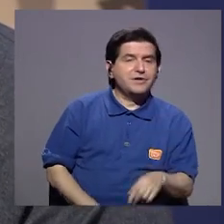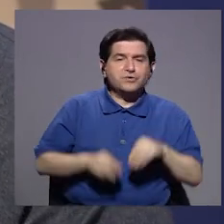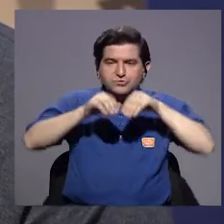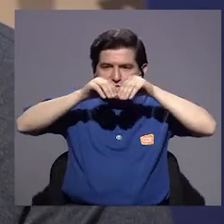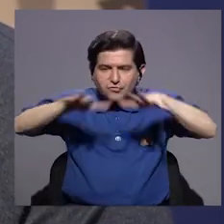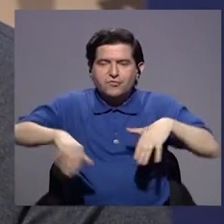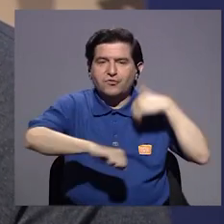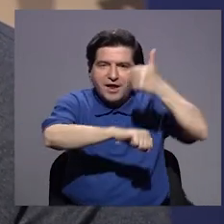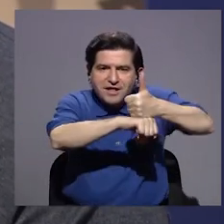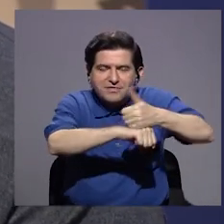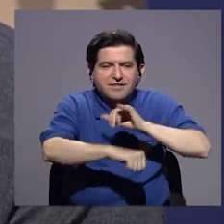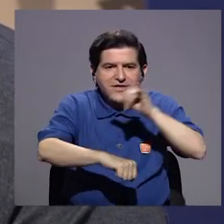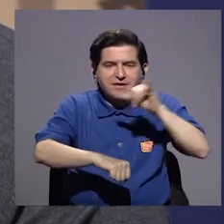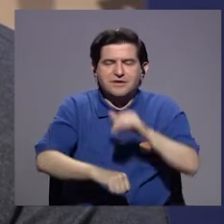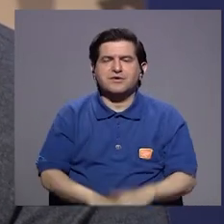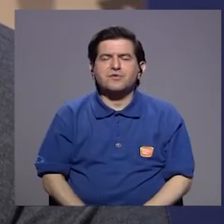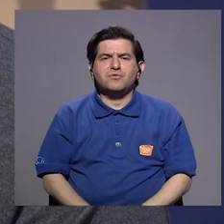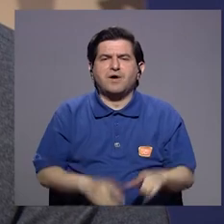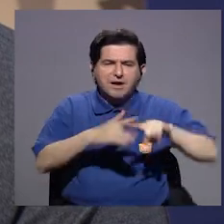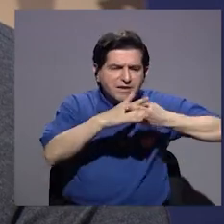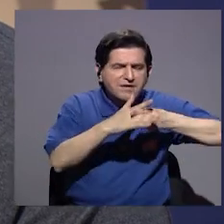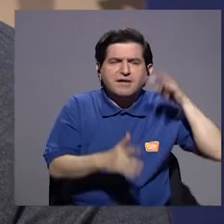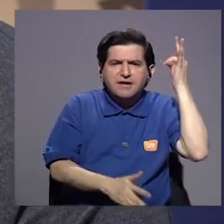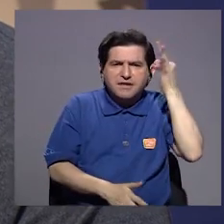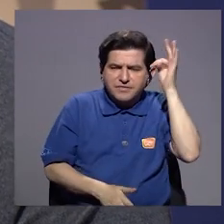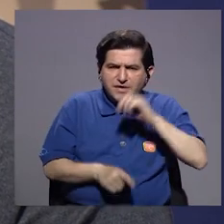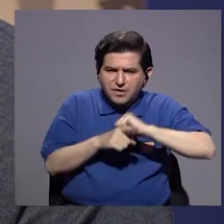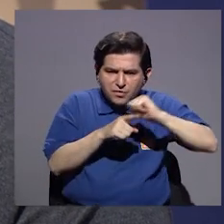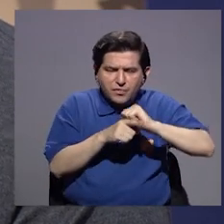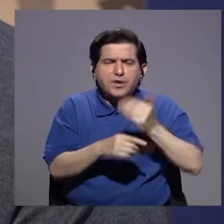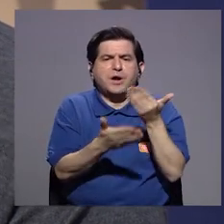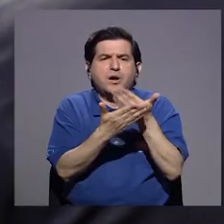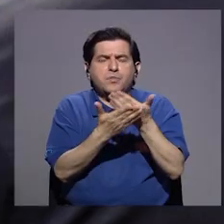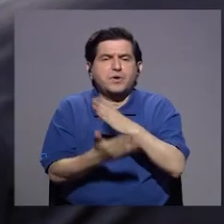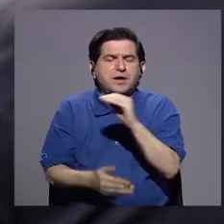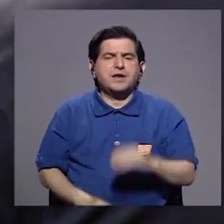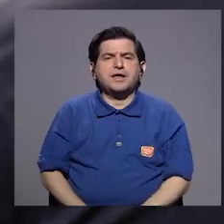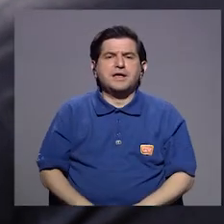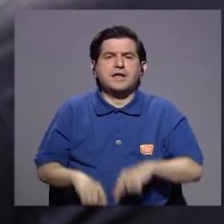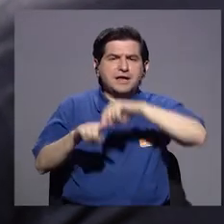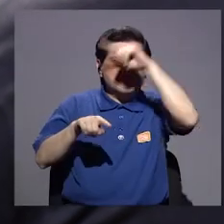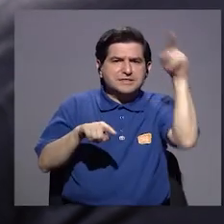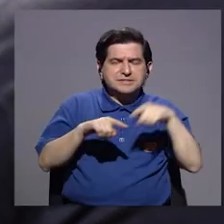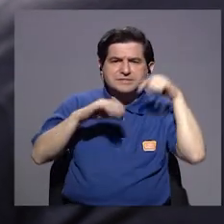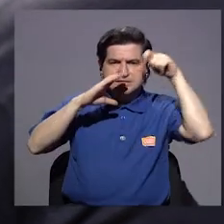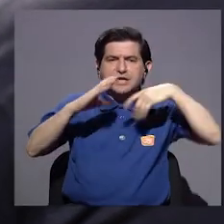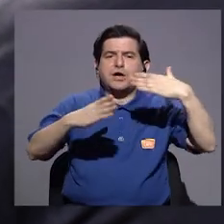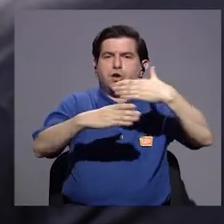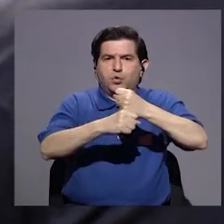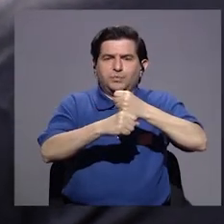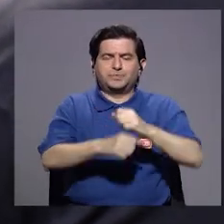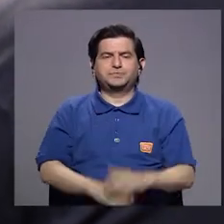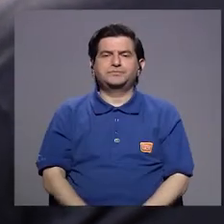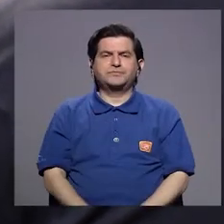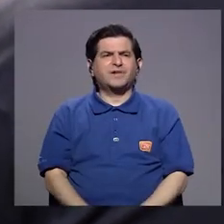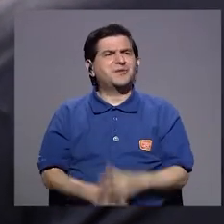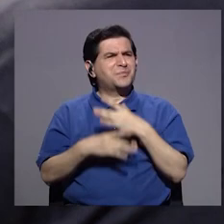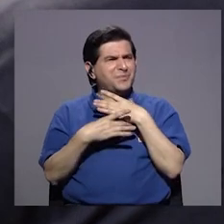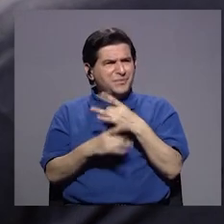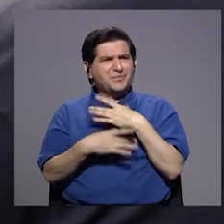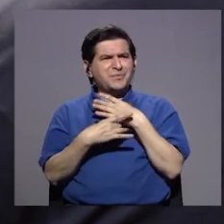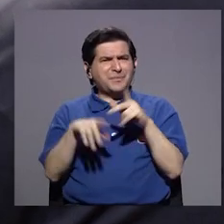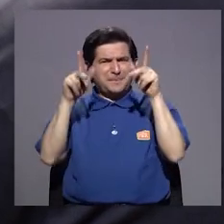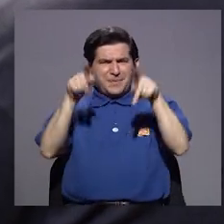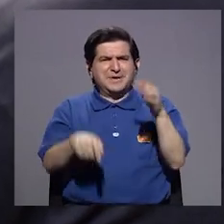red y que tengan también herramientas teóricas y prácticas para hacer sus muestras y sus ciclos de cine. Eso también me parece que es interesante